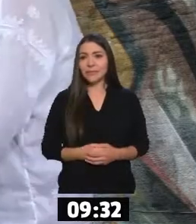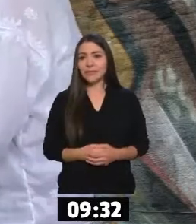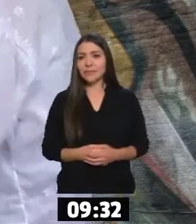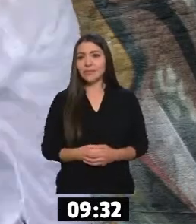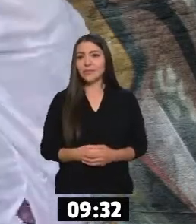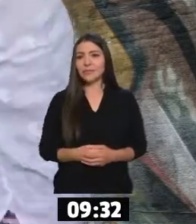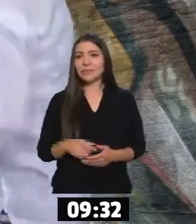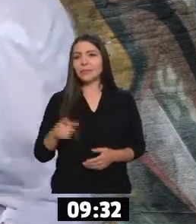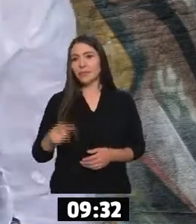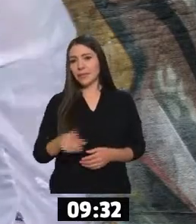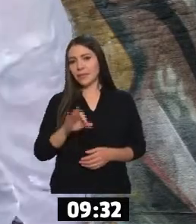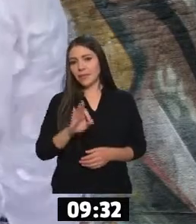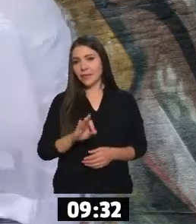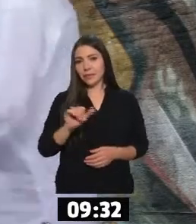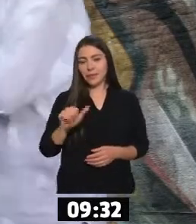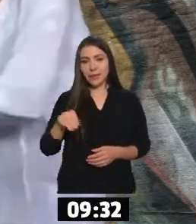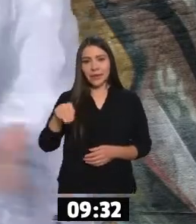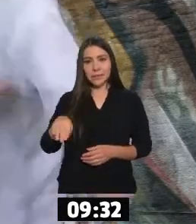Fame.